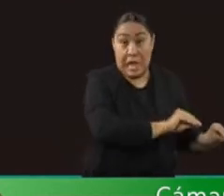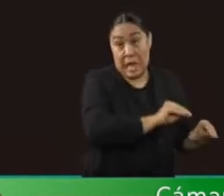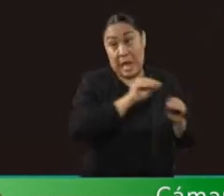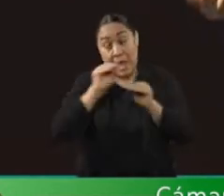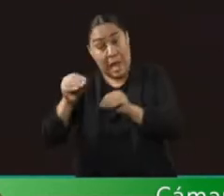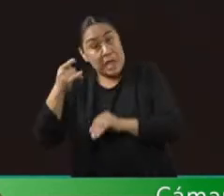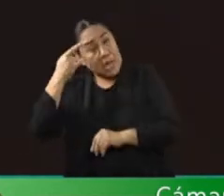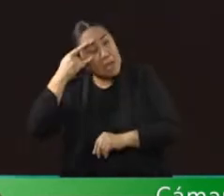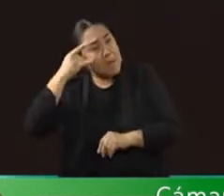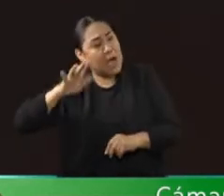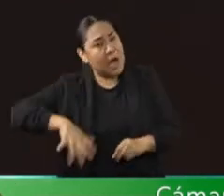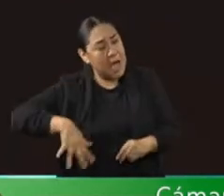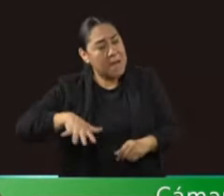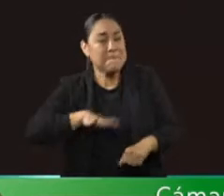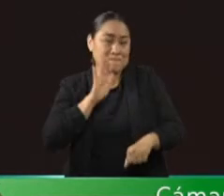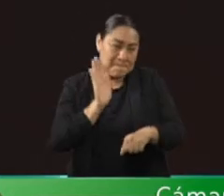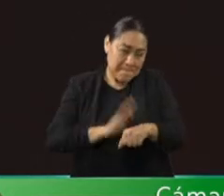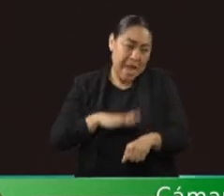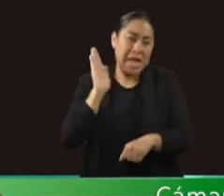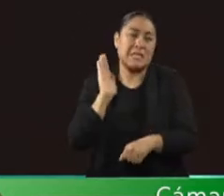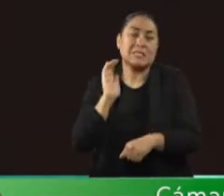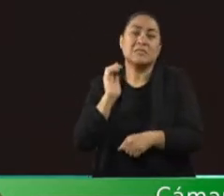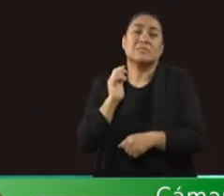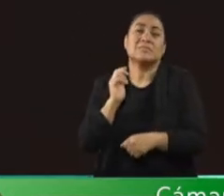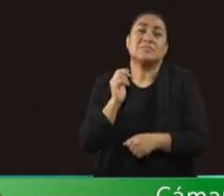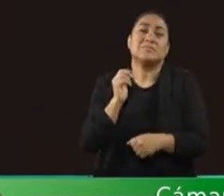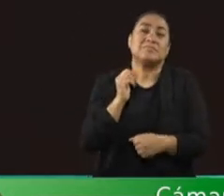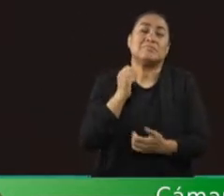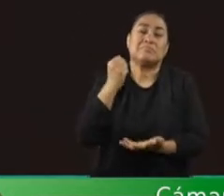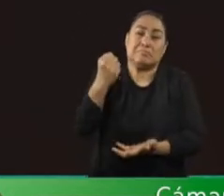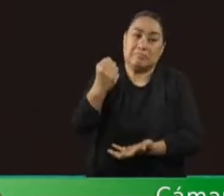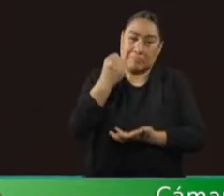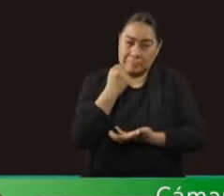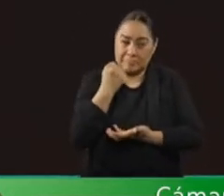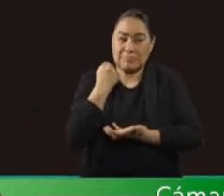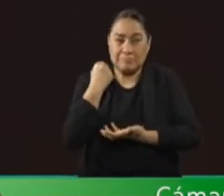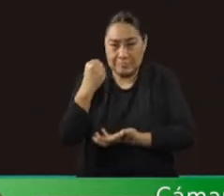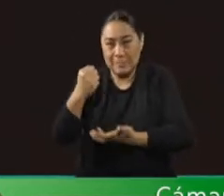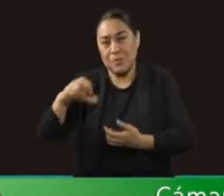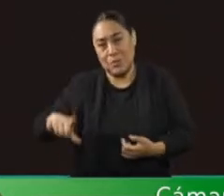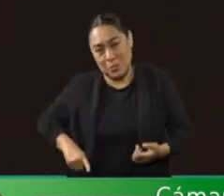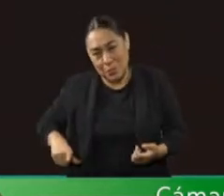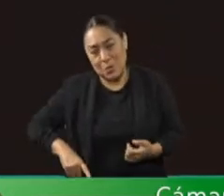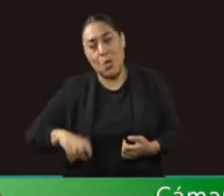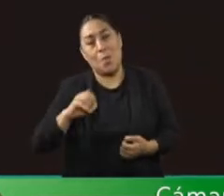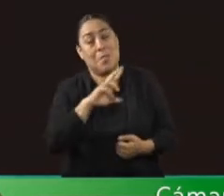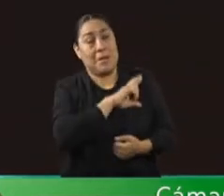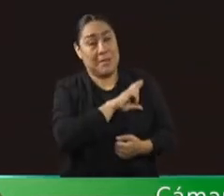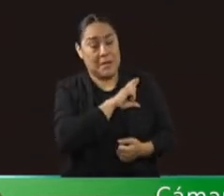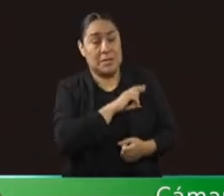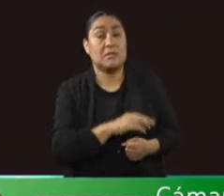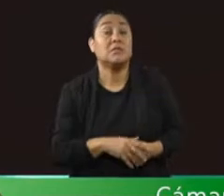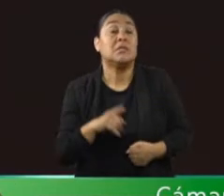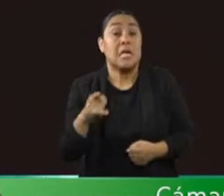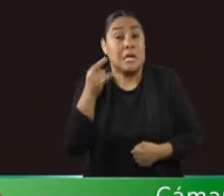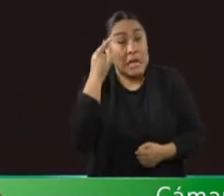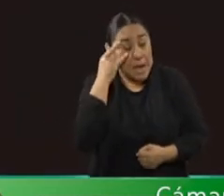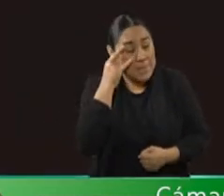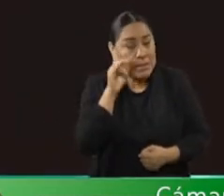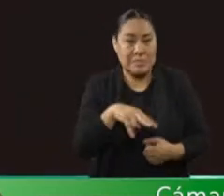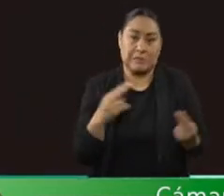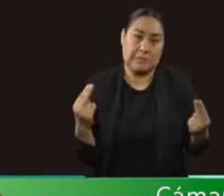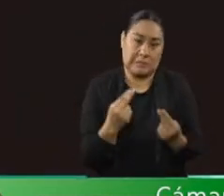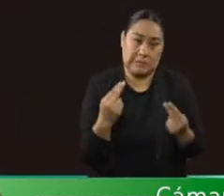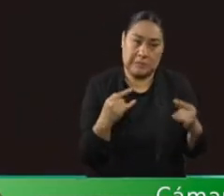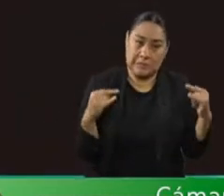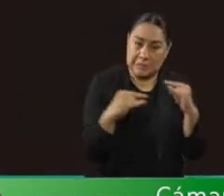traer y atraer mayor inversión tanto pública como privada en ese entonces Campeche requiere de caminos y como la